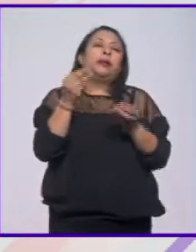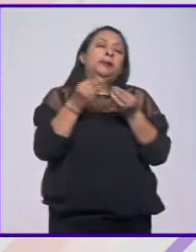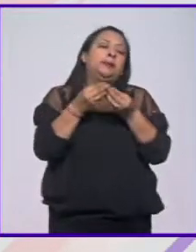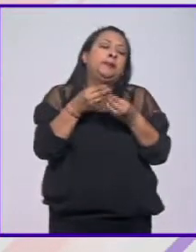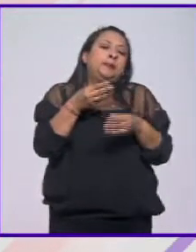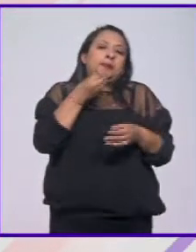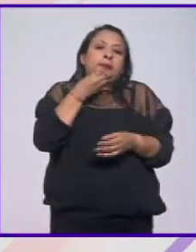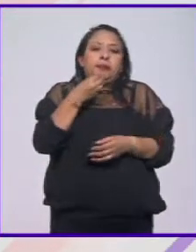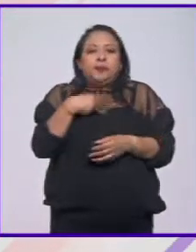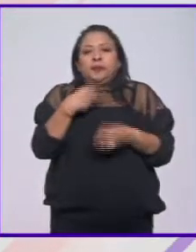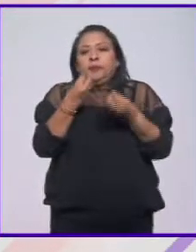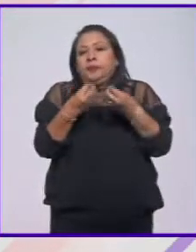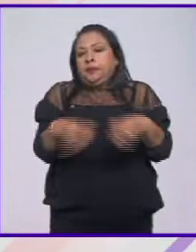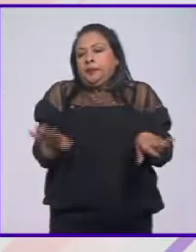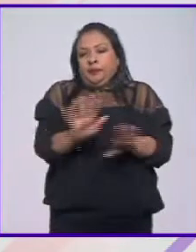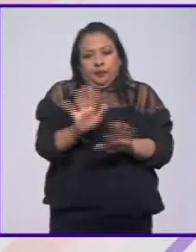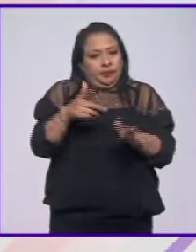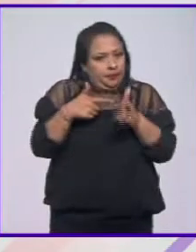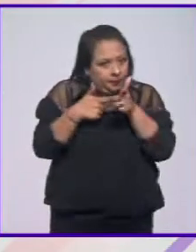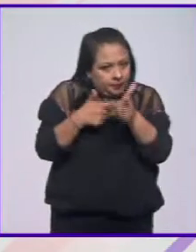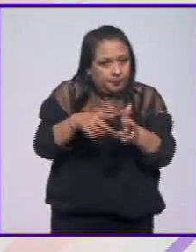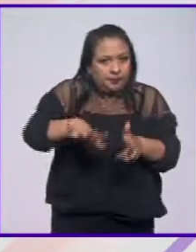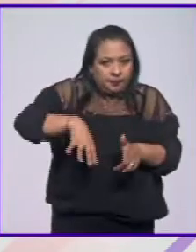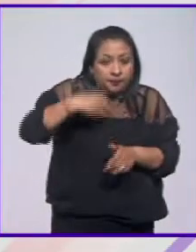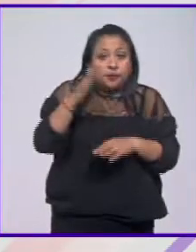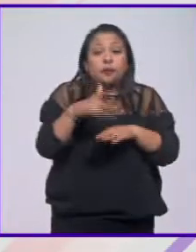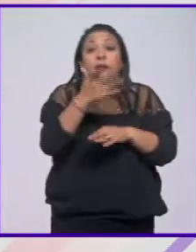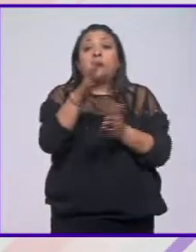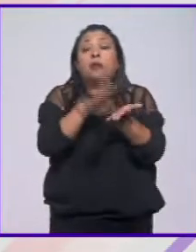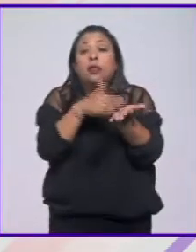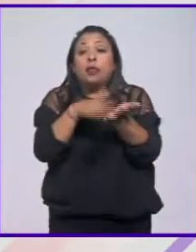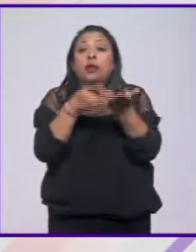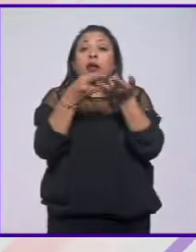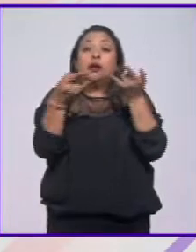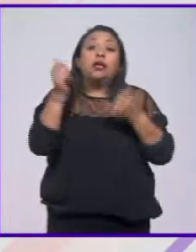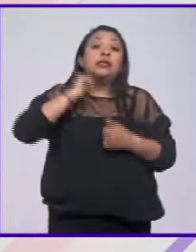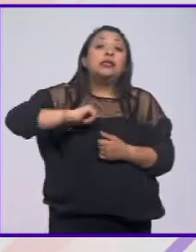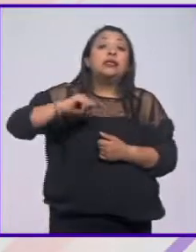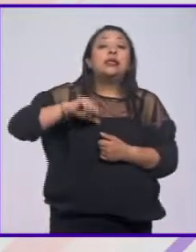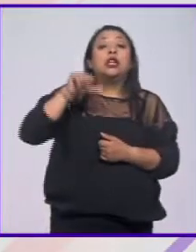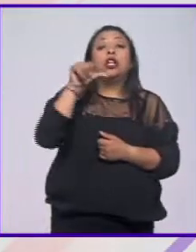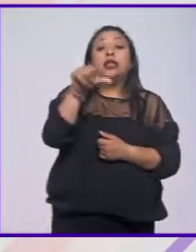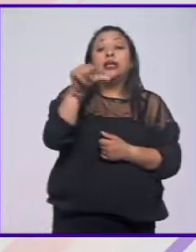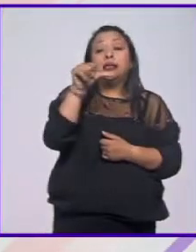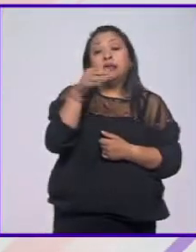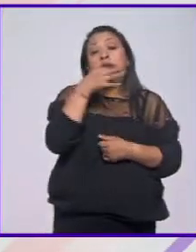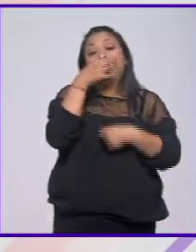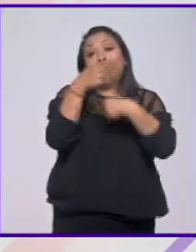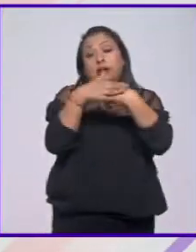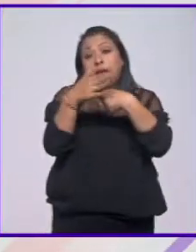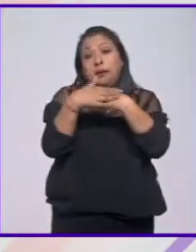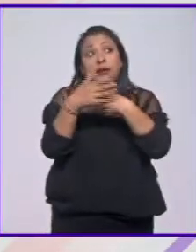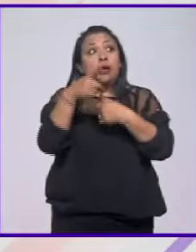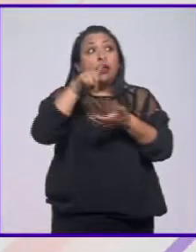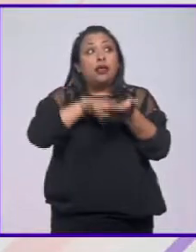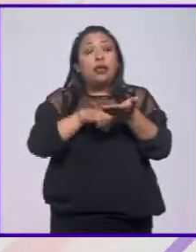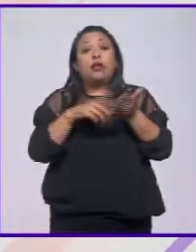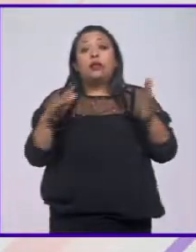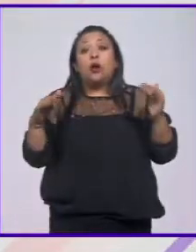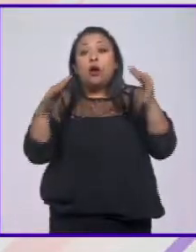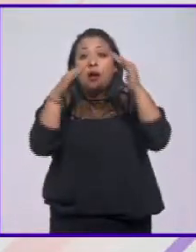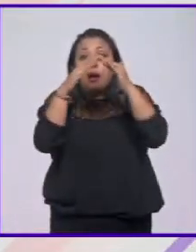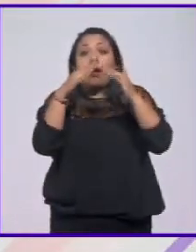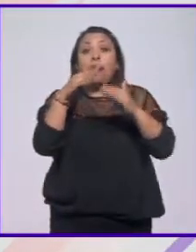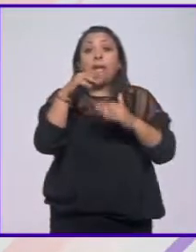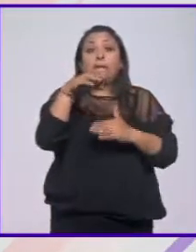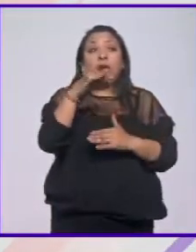esperanza, simple y sencillamente porque los documentos históricos del siglo XVI mencionan que al pie del Templo Mayor